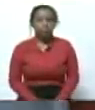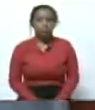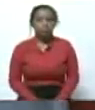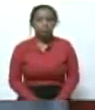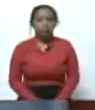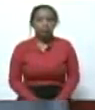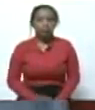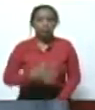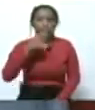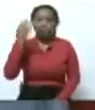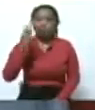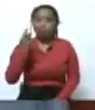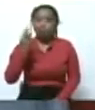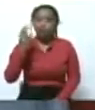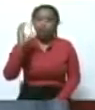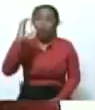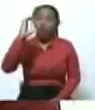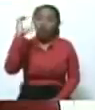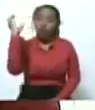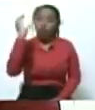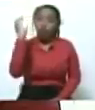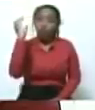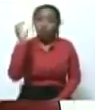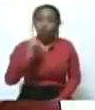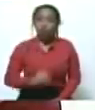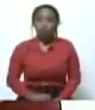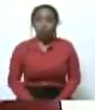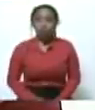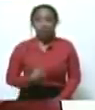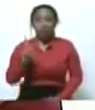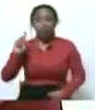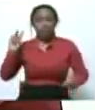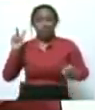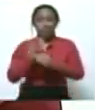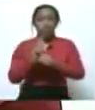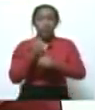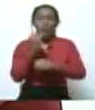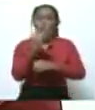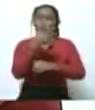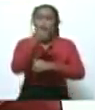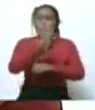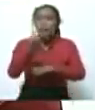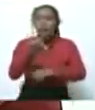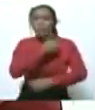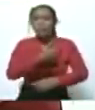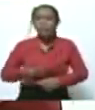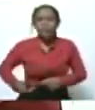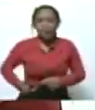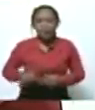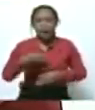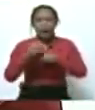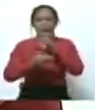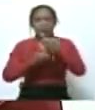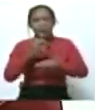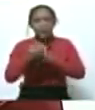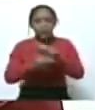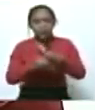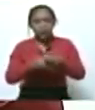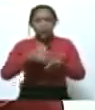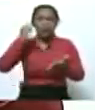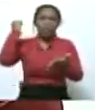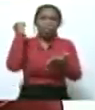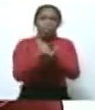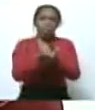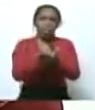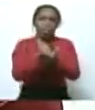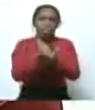En verdad, en Colombia, esa violencia, ¿cuántos candidatos presidenciales ha llevado a ser asesinados?